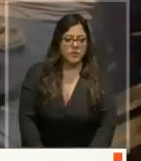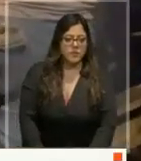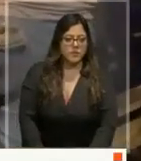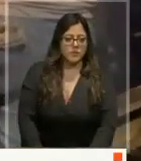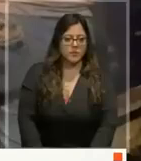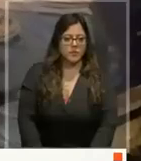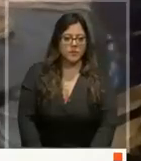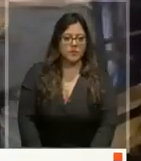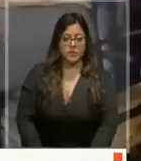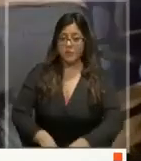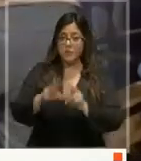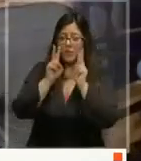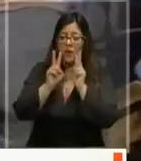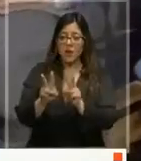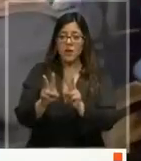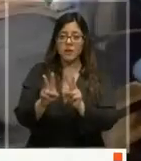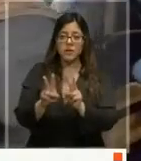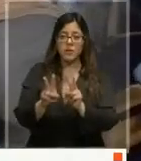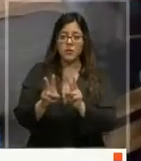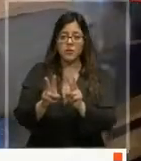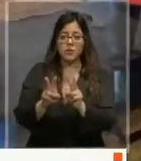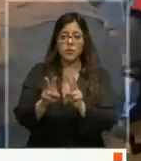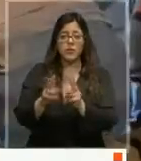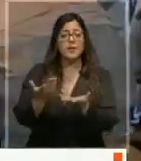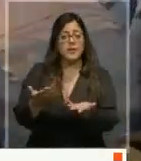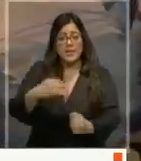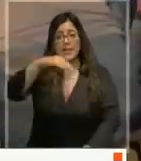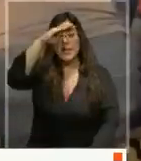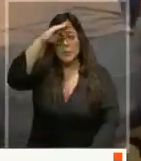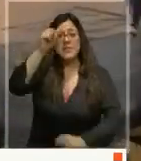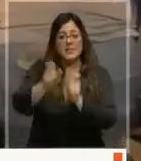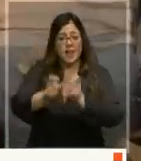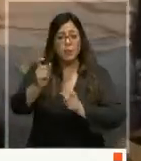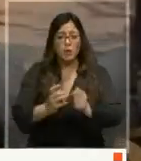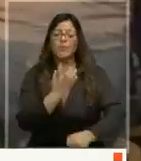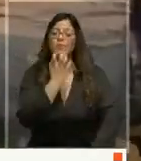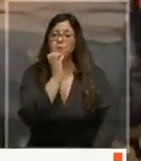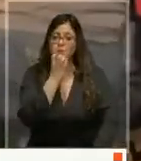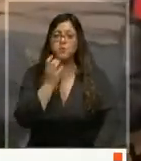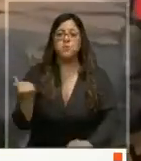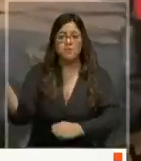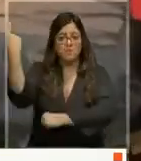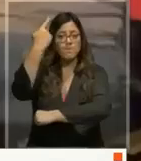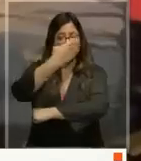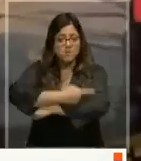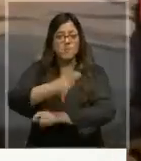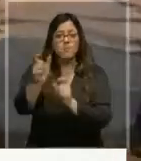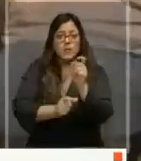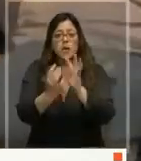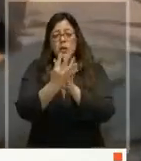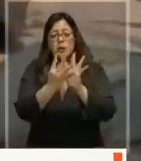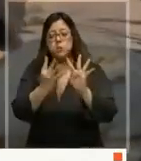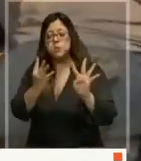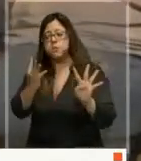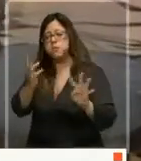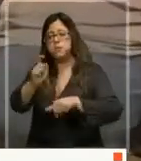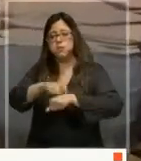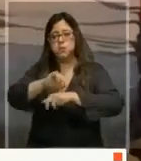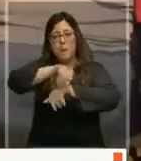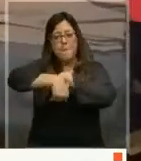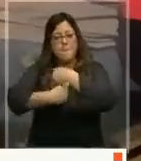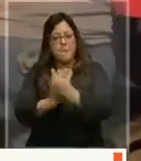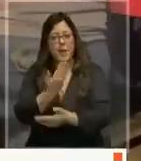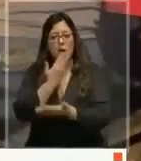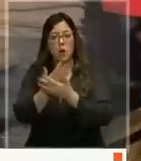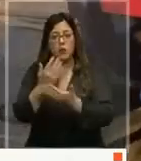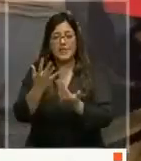Lo escuchaban ahí, es lo que ha vivido la comunidad de Antofagasta durante toda esta jornada. Personas que han hecho filas de madrugada y cuando ya es su turno se dan